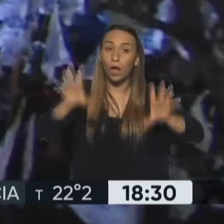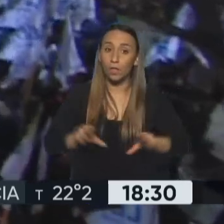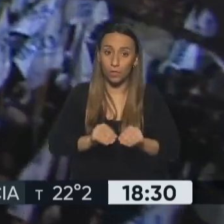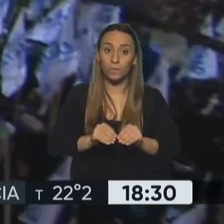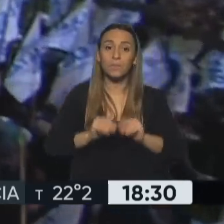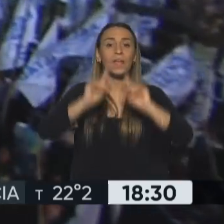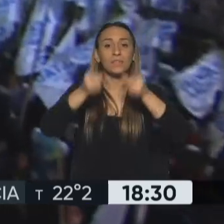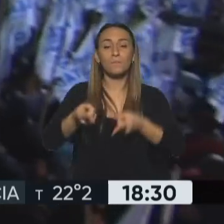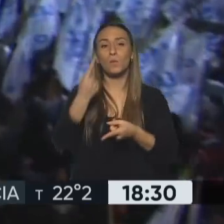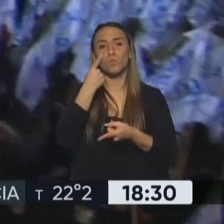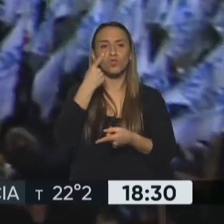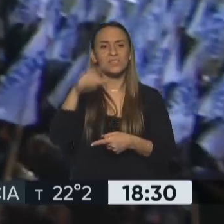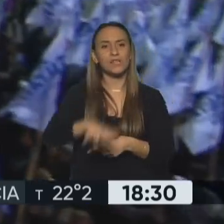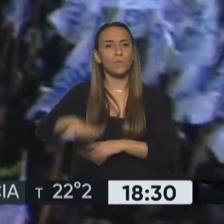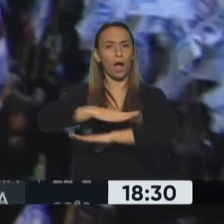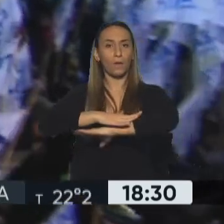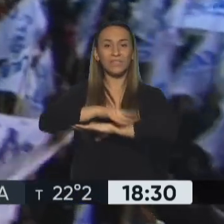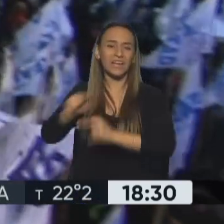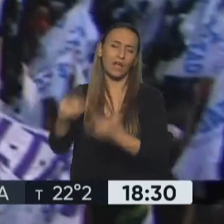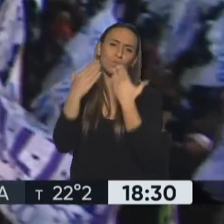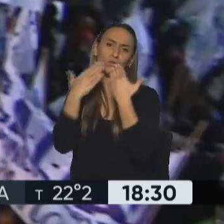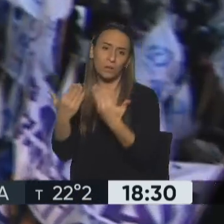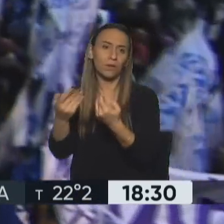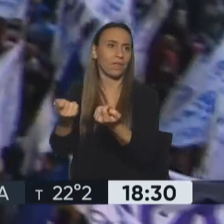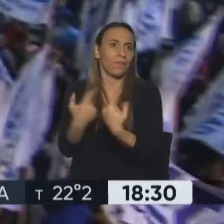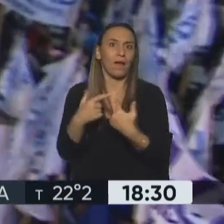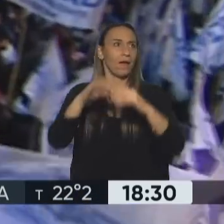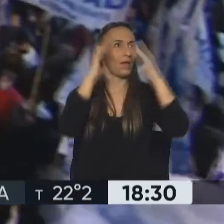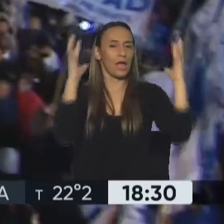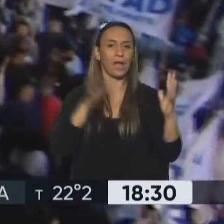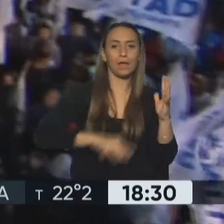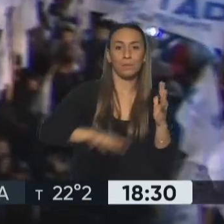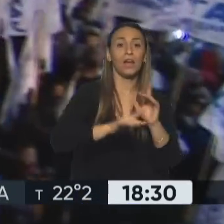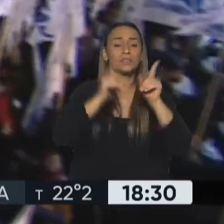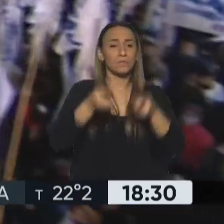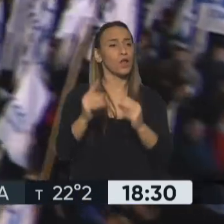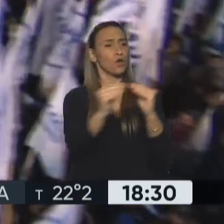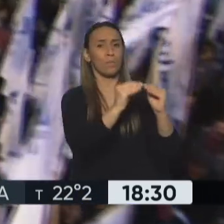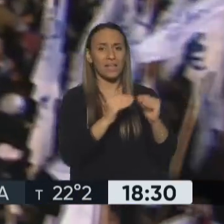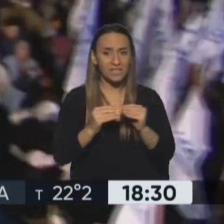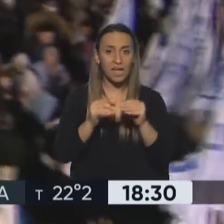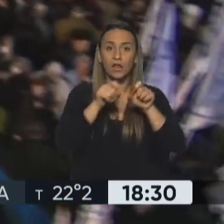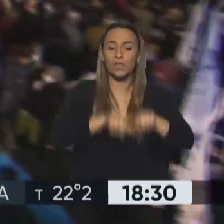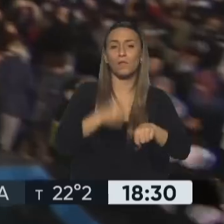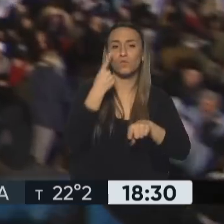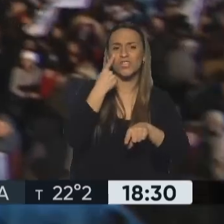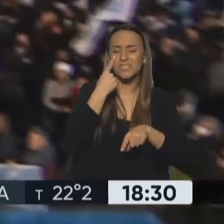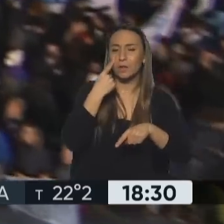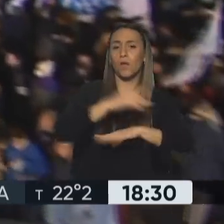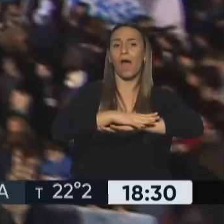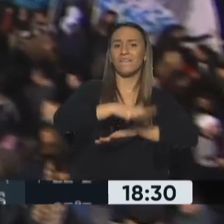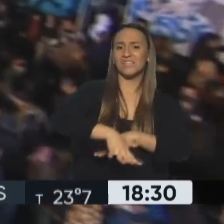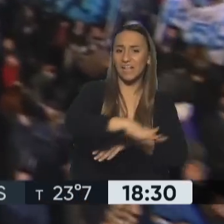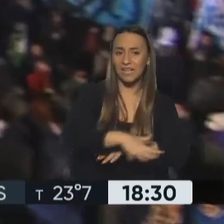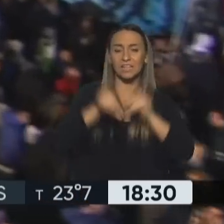al municipio de Avellaneda por el espacio, a los compañeros y compañeras de ceremonial del municipio de Avellaneda,